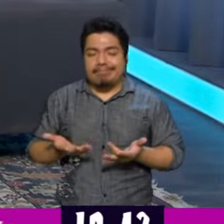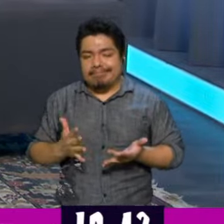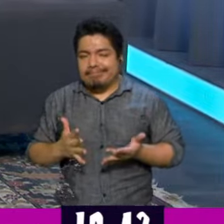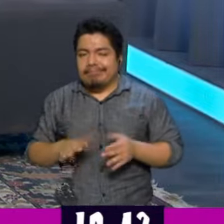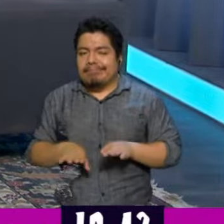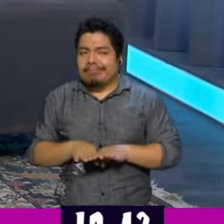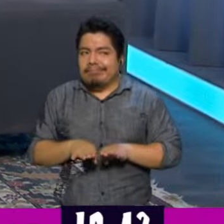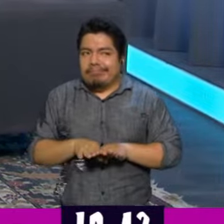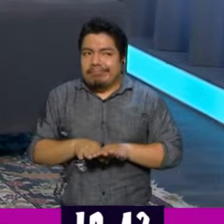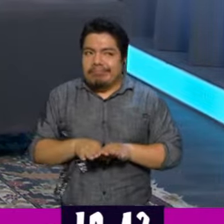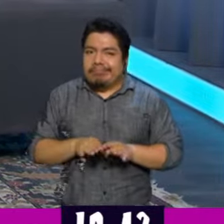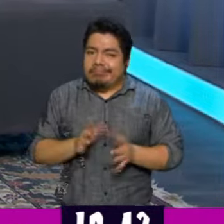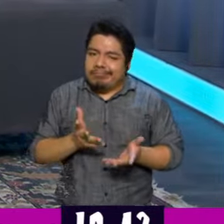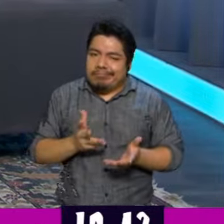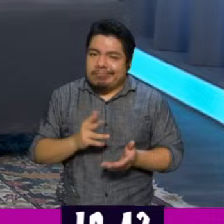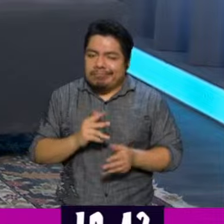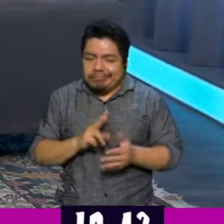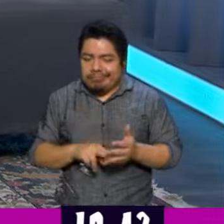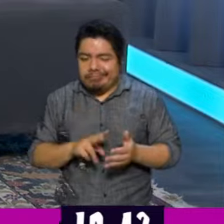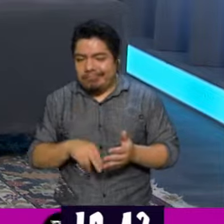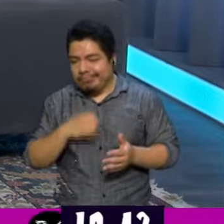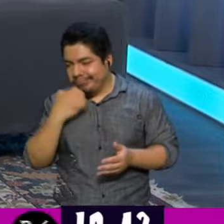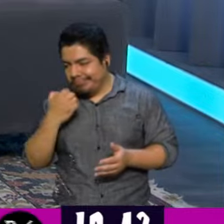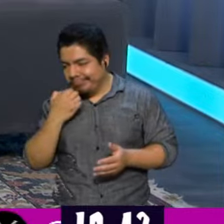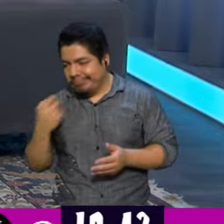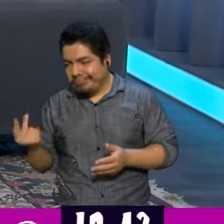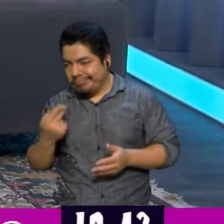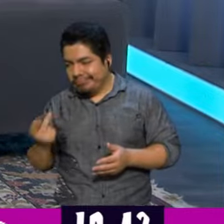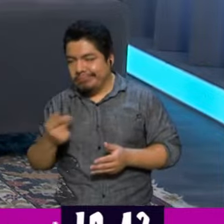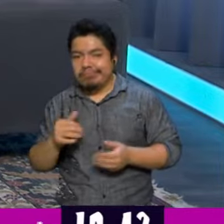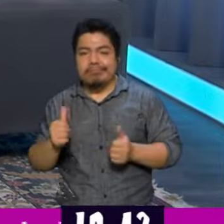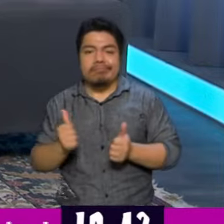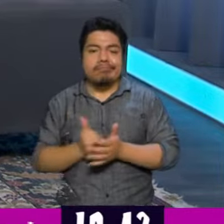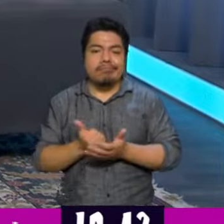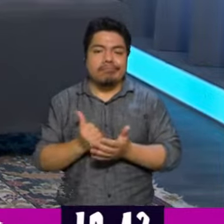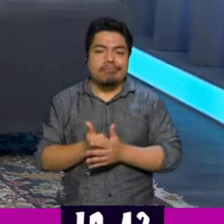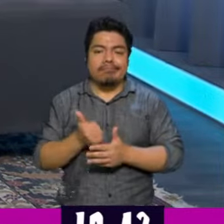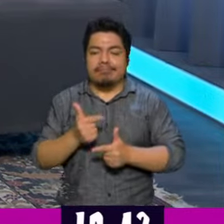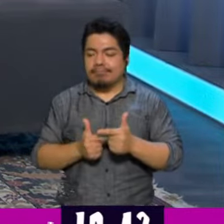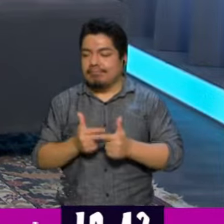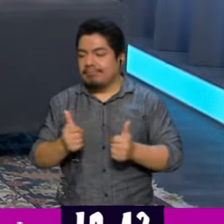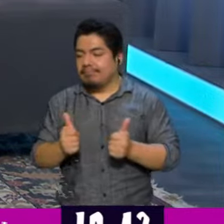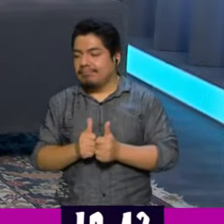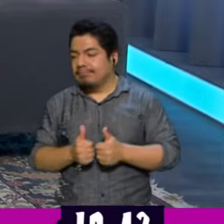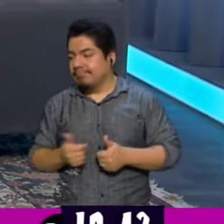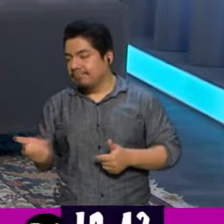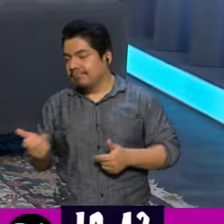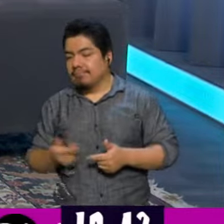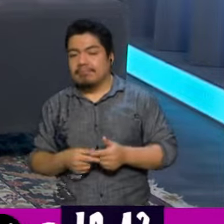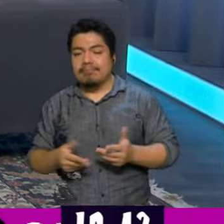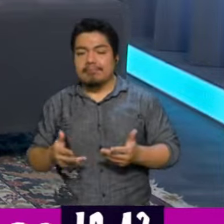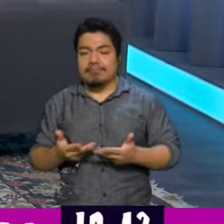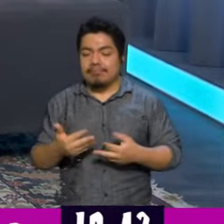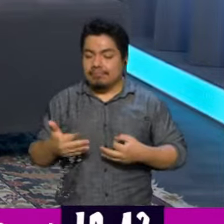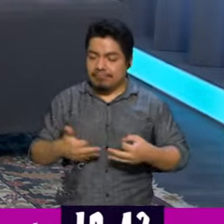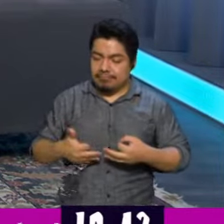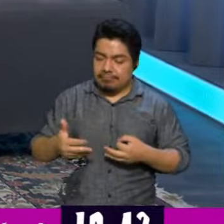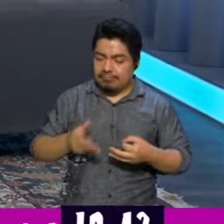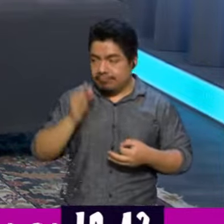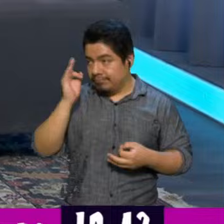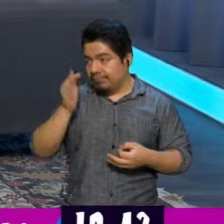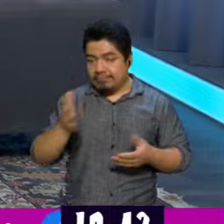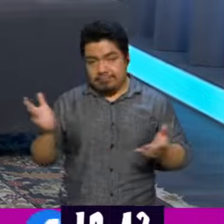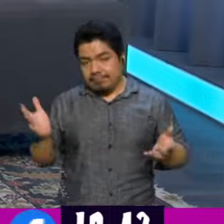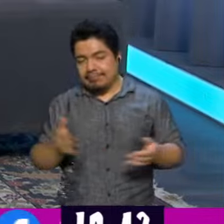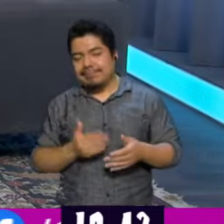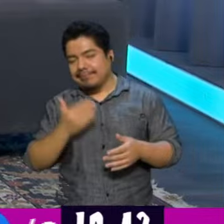oficio. Pues hay que poner la escuela ya. Nosotros le entramos ahí con el arroz con leche. Yo pongo arroz con usted. Que... Hay que poner una escuela de títeres. ¿Te imaginas?